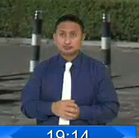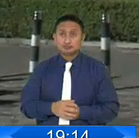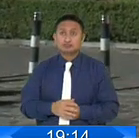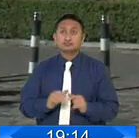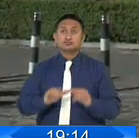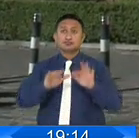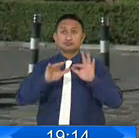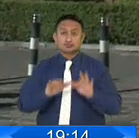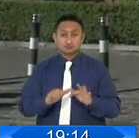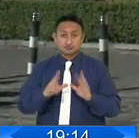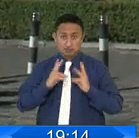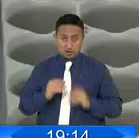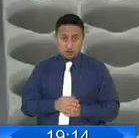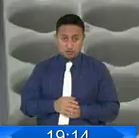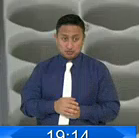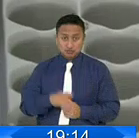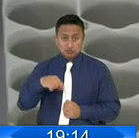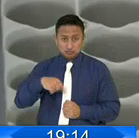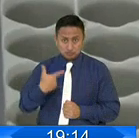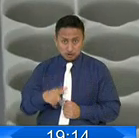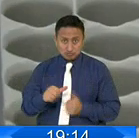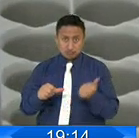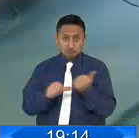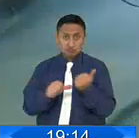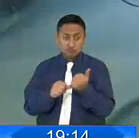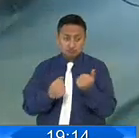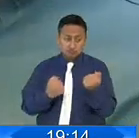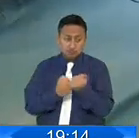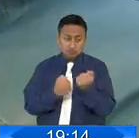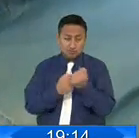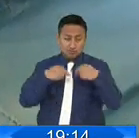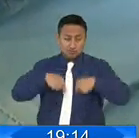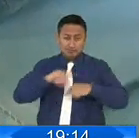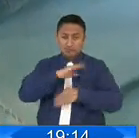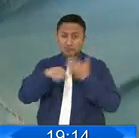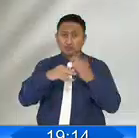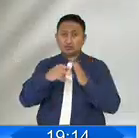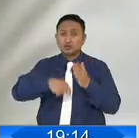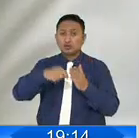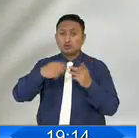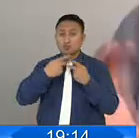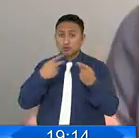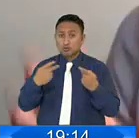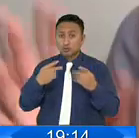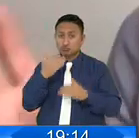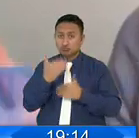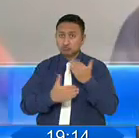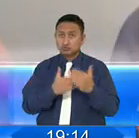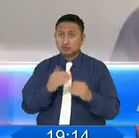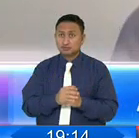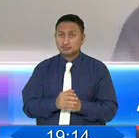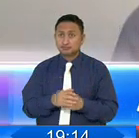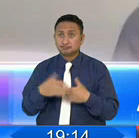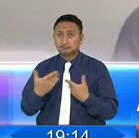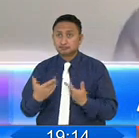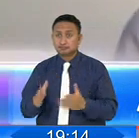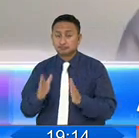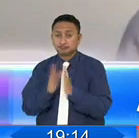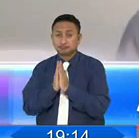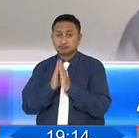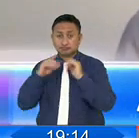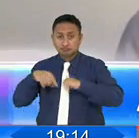la Secretaría aseguran que se están asesorando para cumplir con los parámetros de la contratación pública. Hemos solicitado desde el inicio